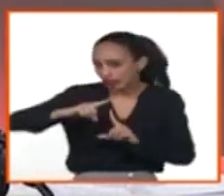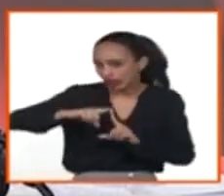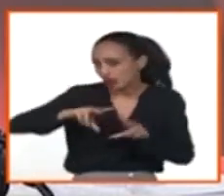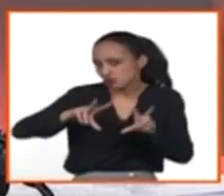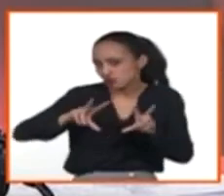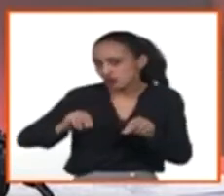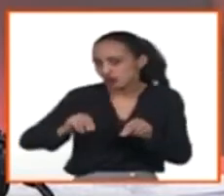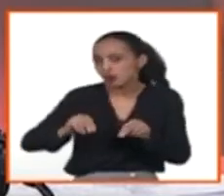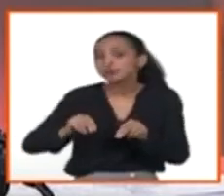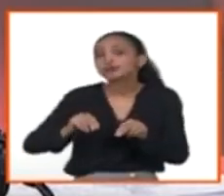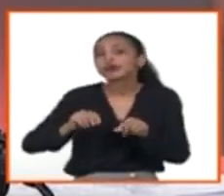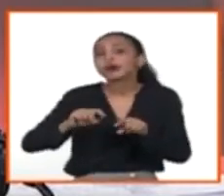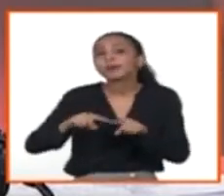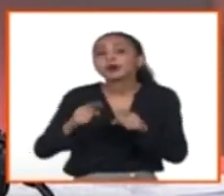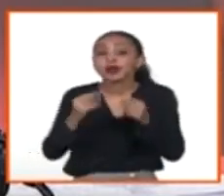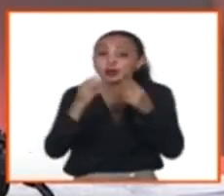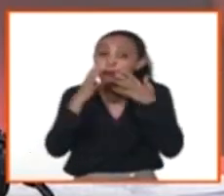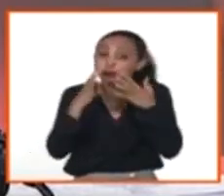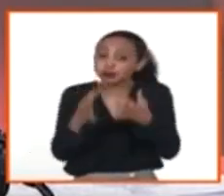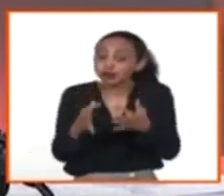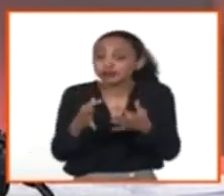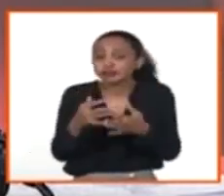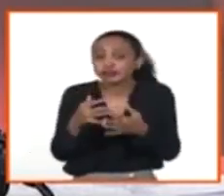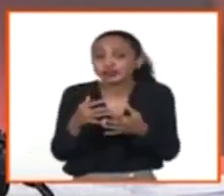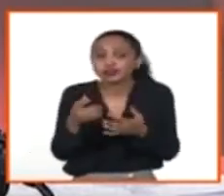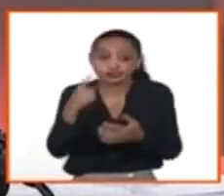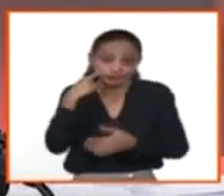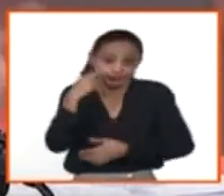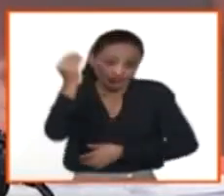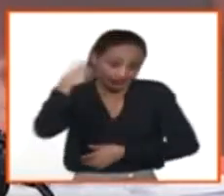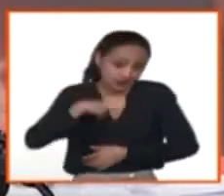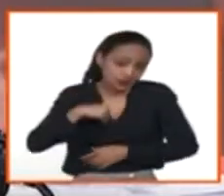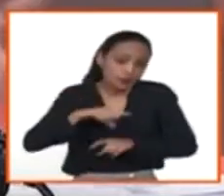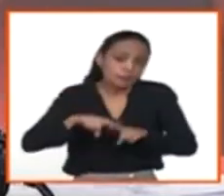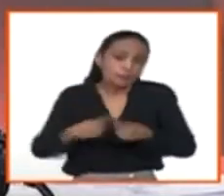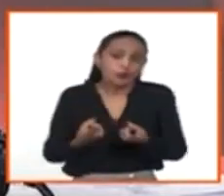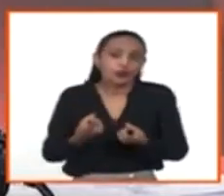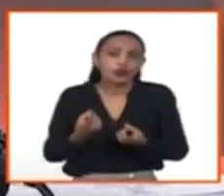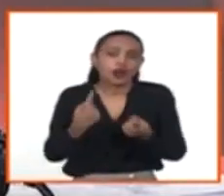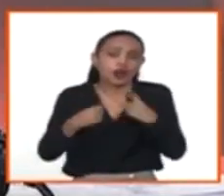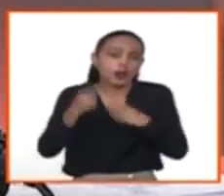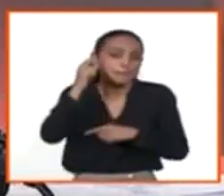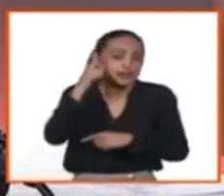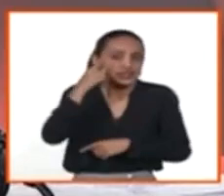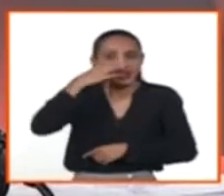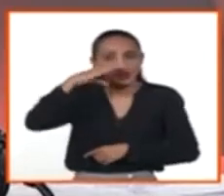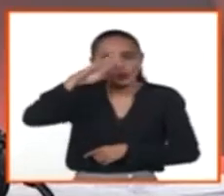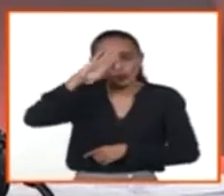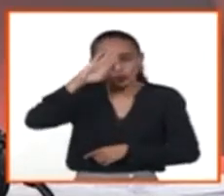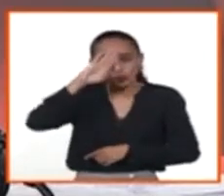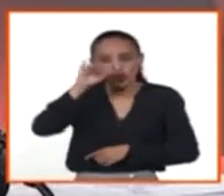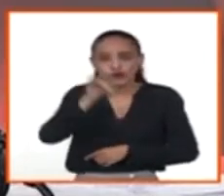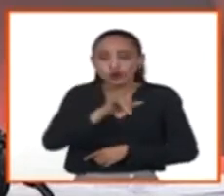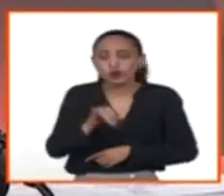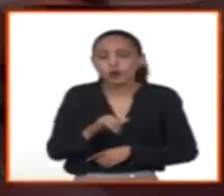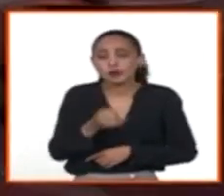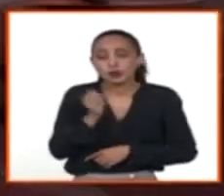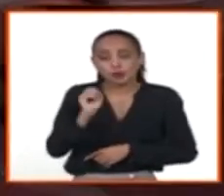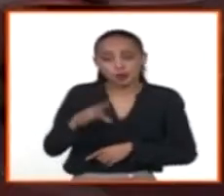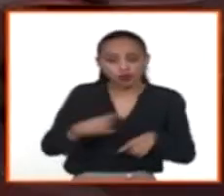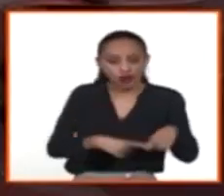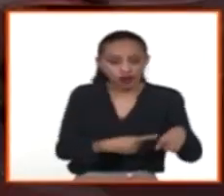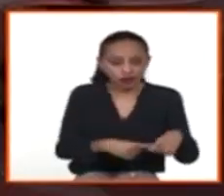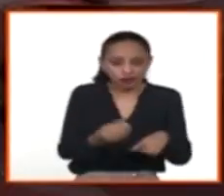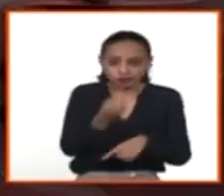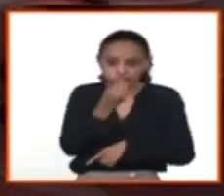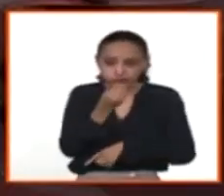que también es importante que se conozcan, porque a pesar de haber habido experiencias en Cuba en temas como las pérdidas de los desperdicios de alimentos, o sea, que apareciera en